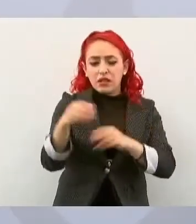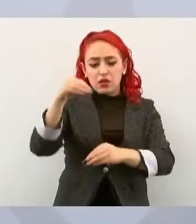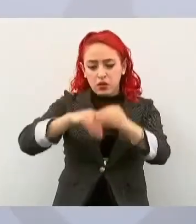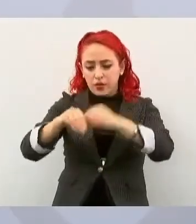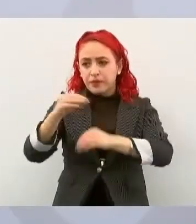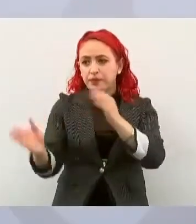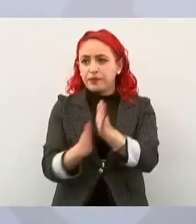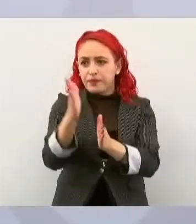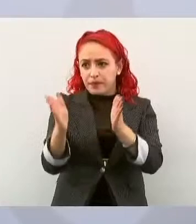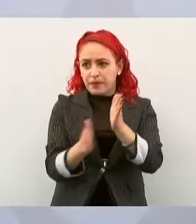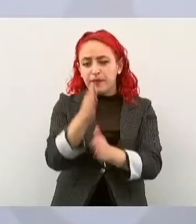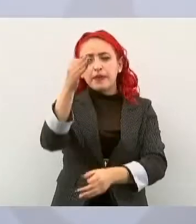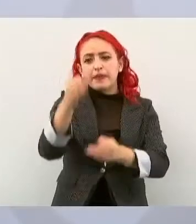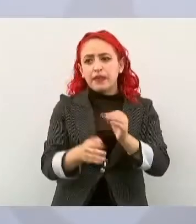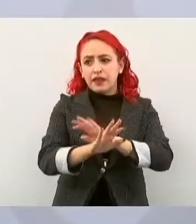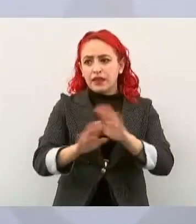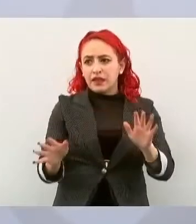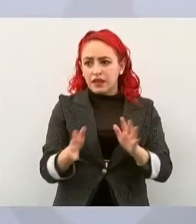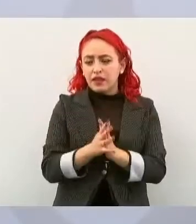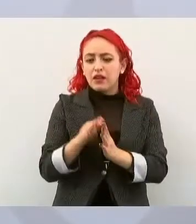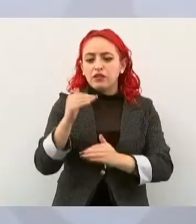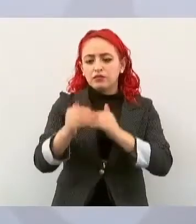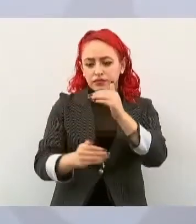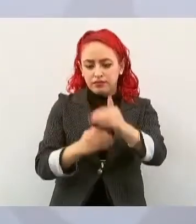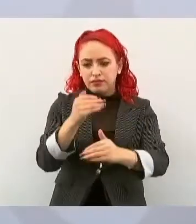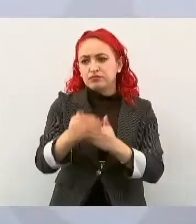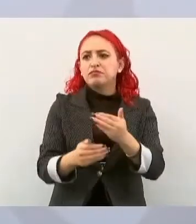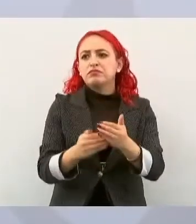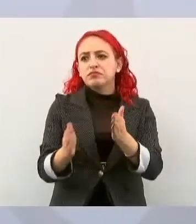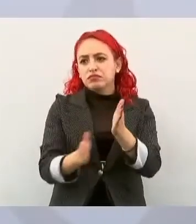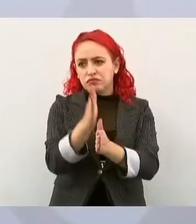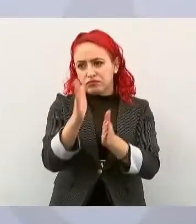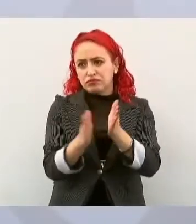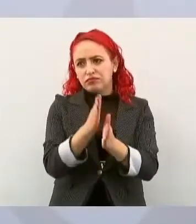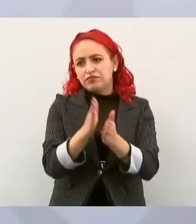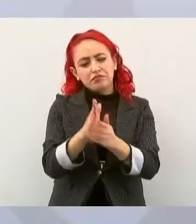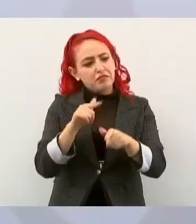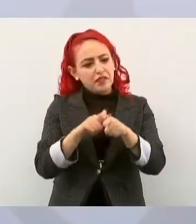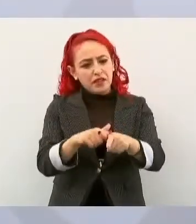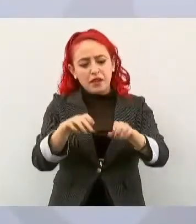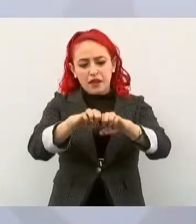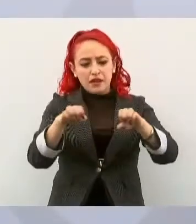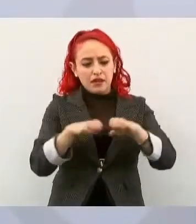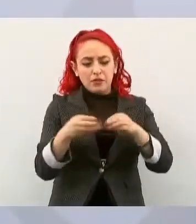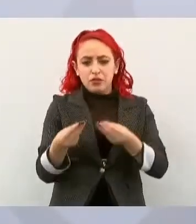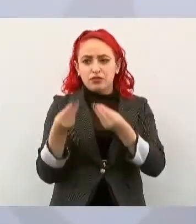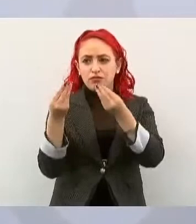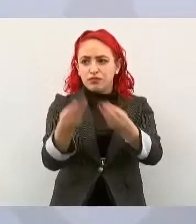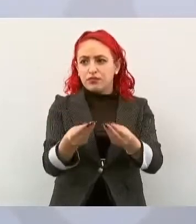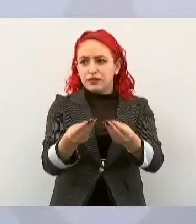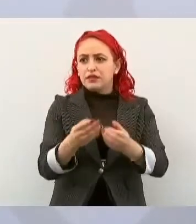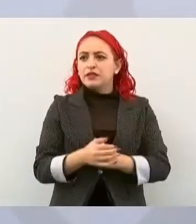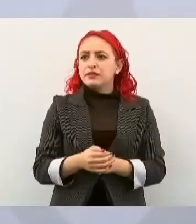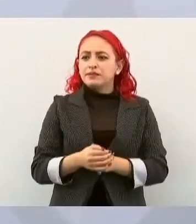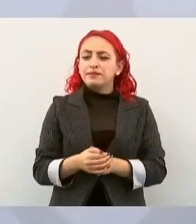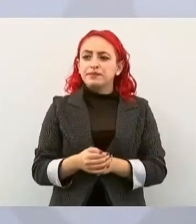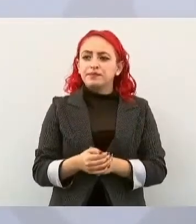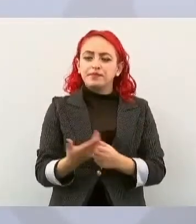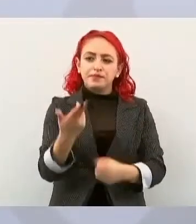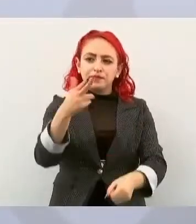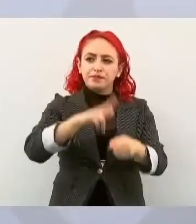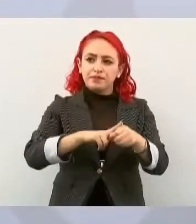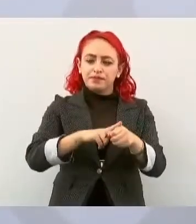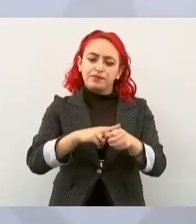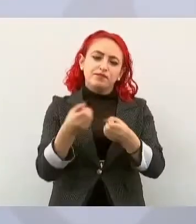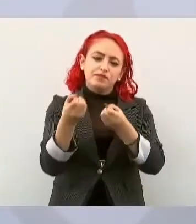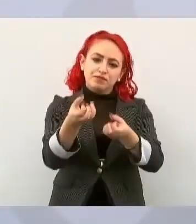estamos terminando. Hemos avanzado bastante y se están equipando los